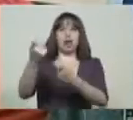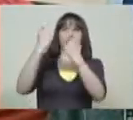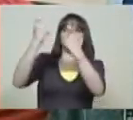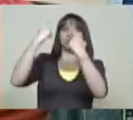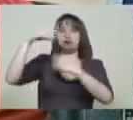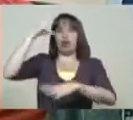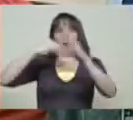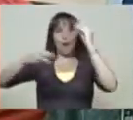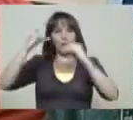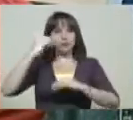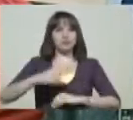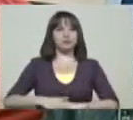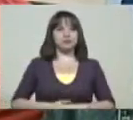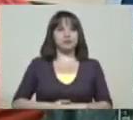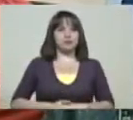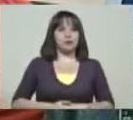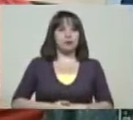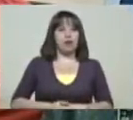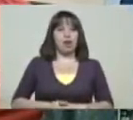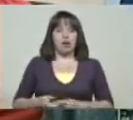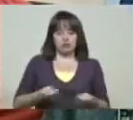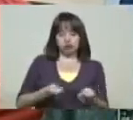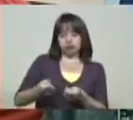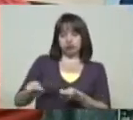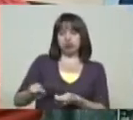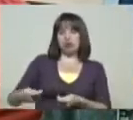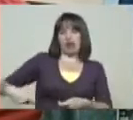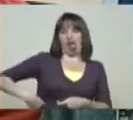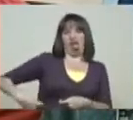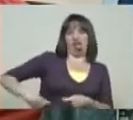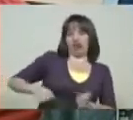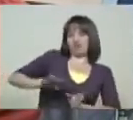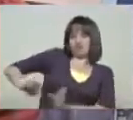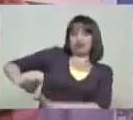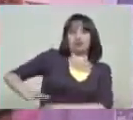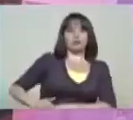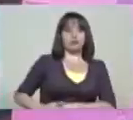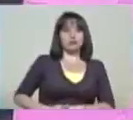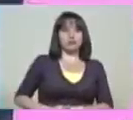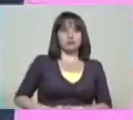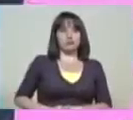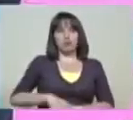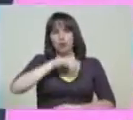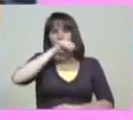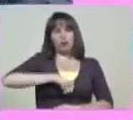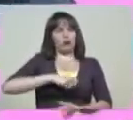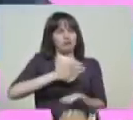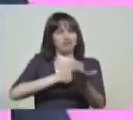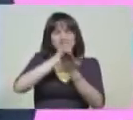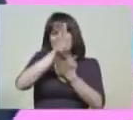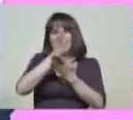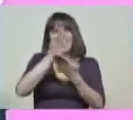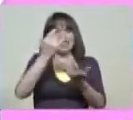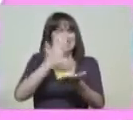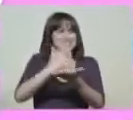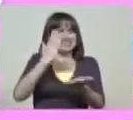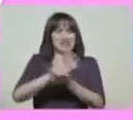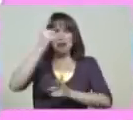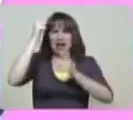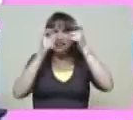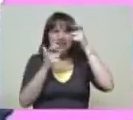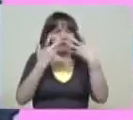pudimos dejar la tentación a un lado y sumarnos con amor y lealtad absoluta desde el primer